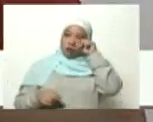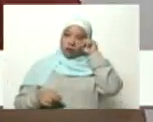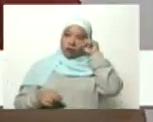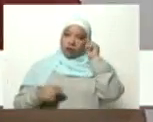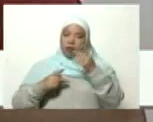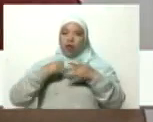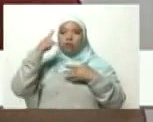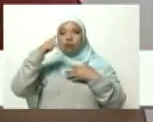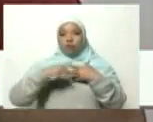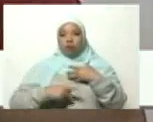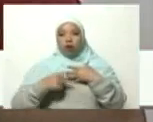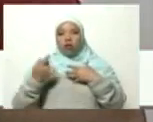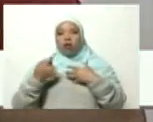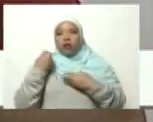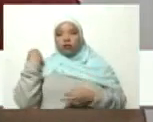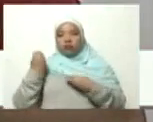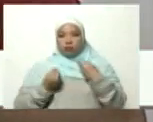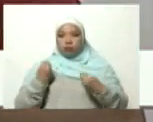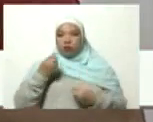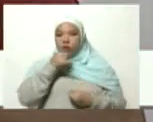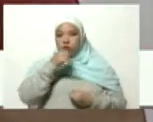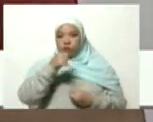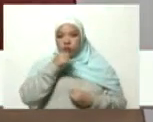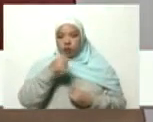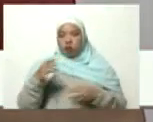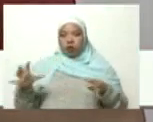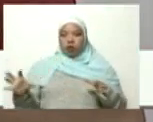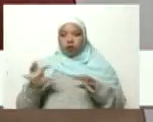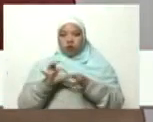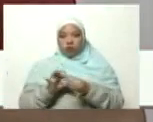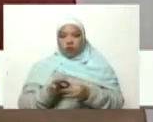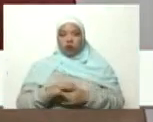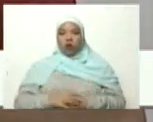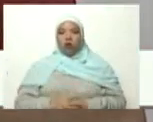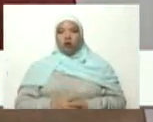propuestas, esperamos tener aquí unos 90